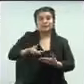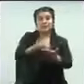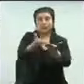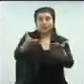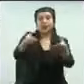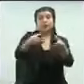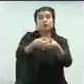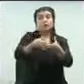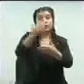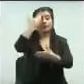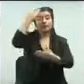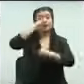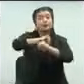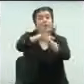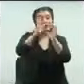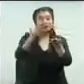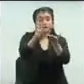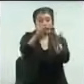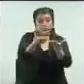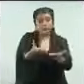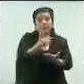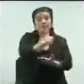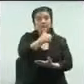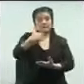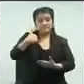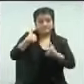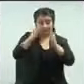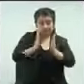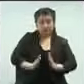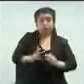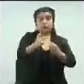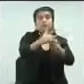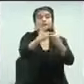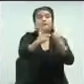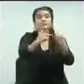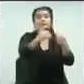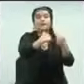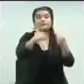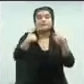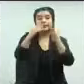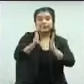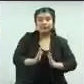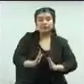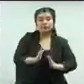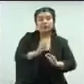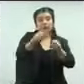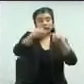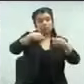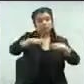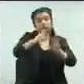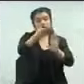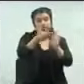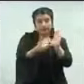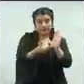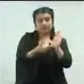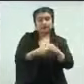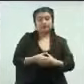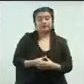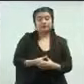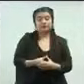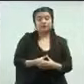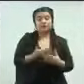muy buenos días, señor ministro y viceministros. Quisiera aprovechar este momento